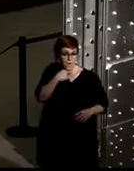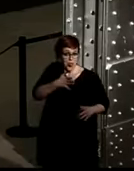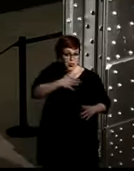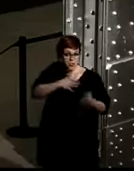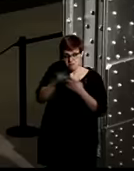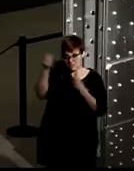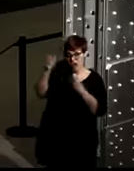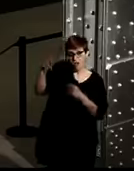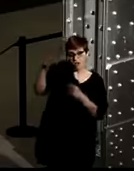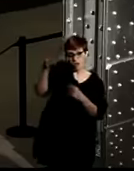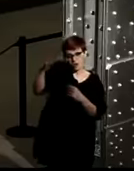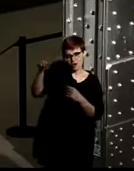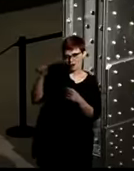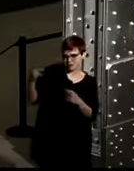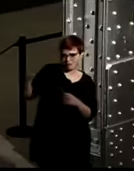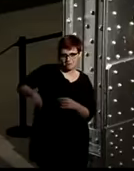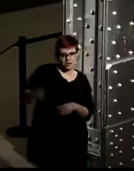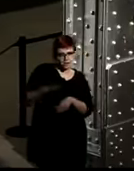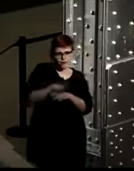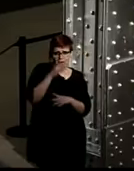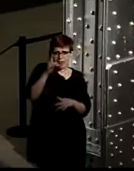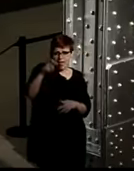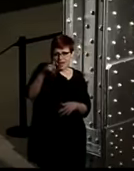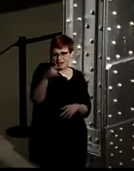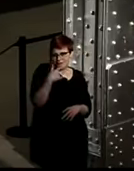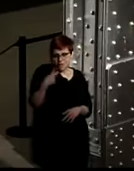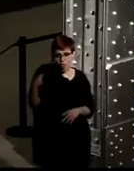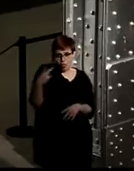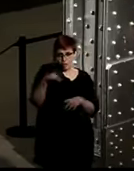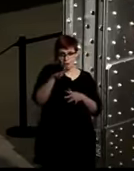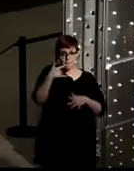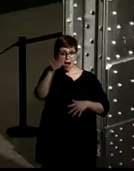también. Dani es un tío estupendo, nos ha llevado por donde ha querido,